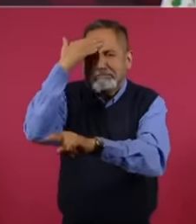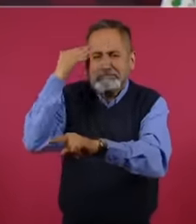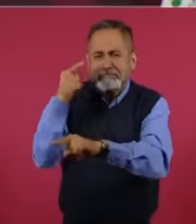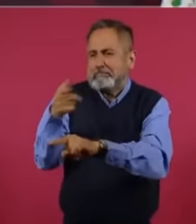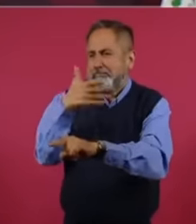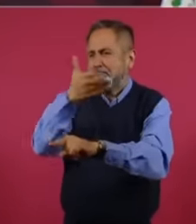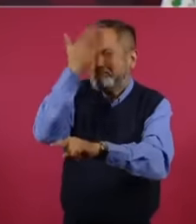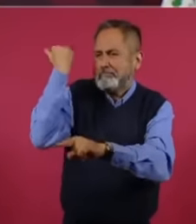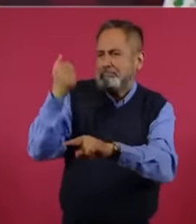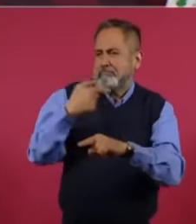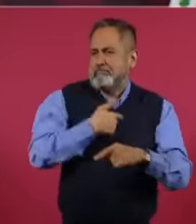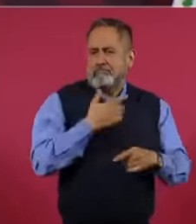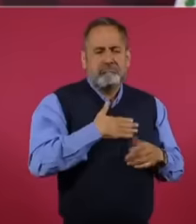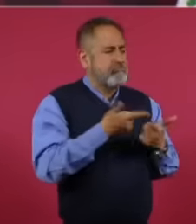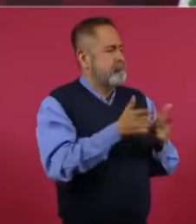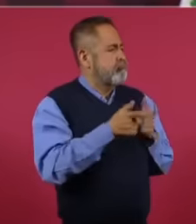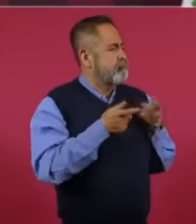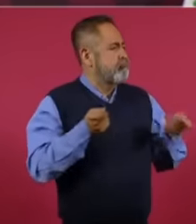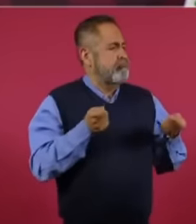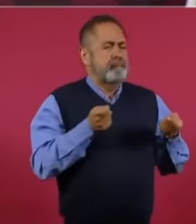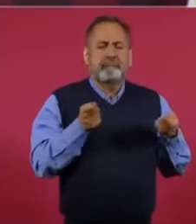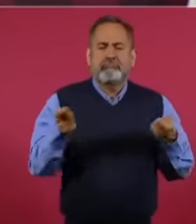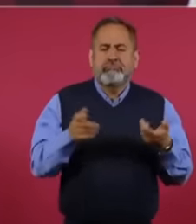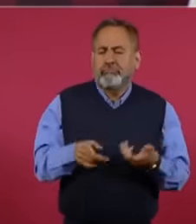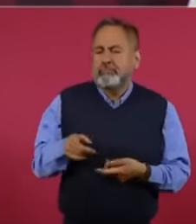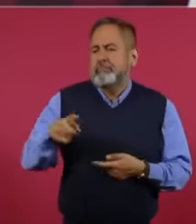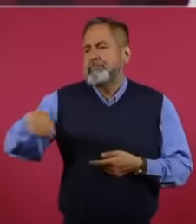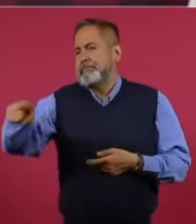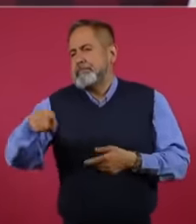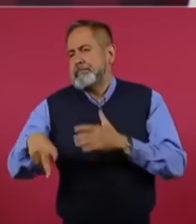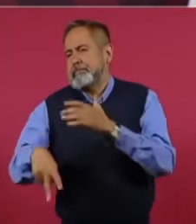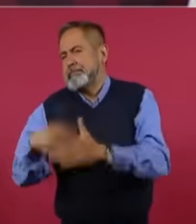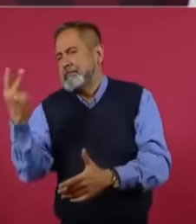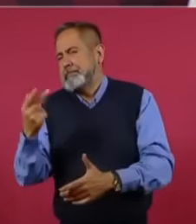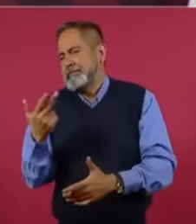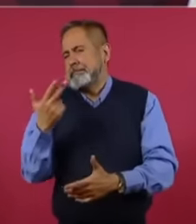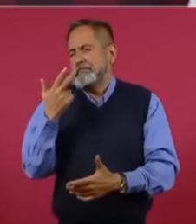y que somos ciudadanos imaginarios,